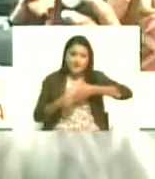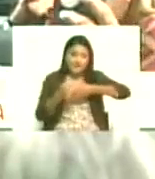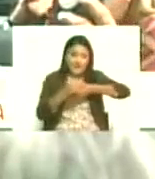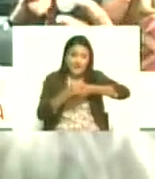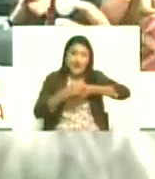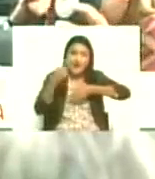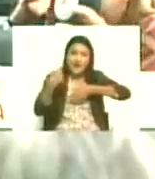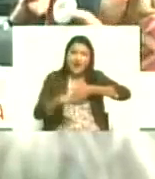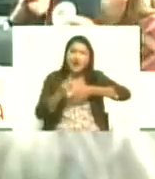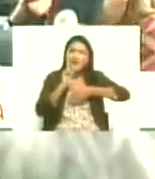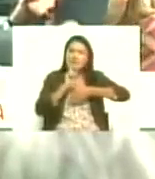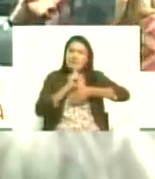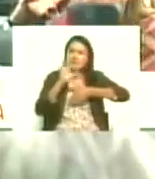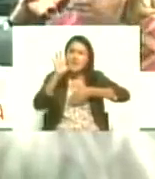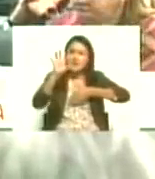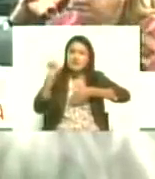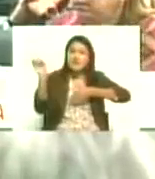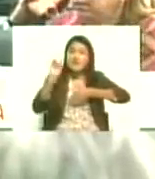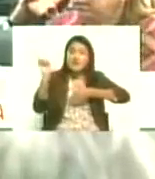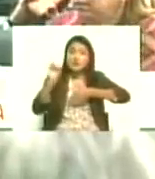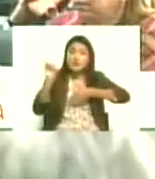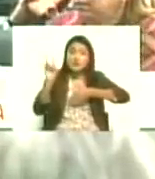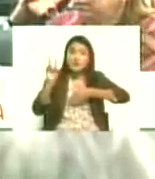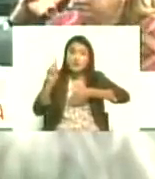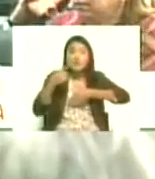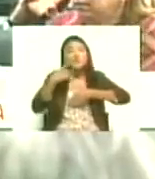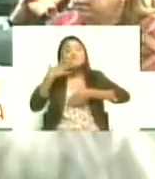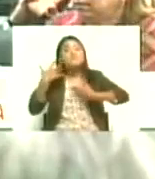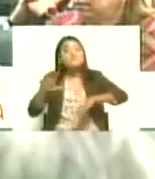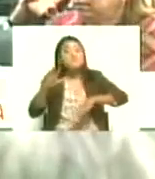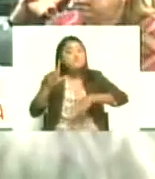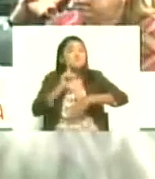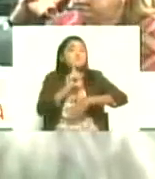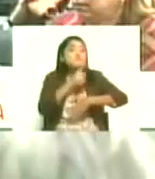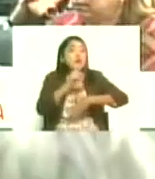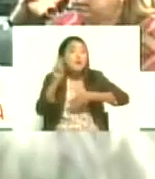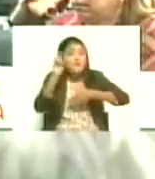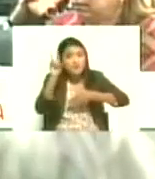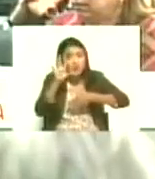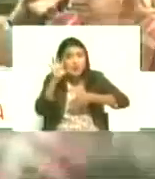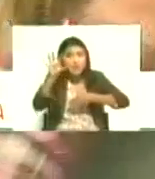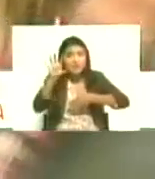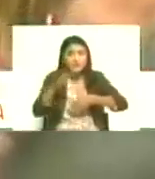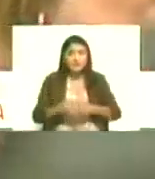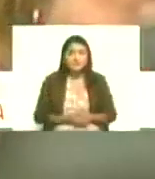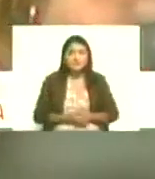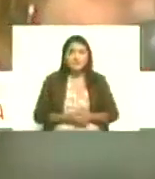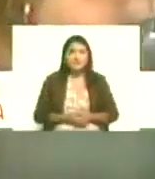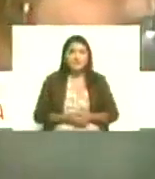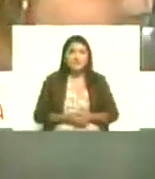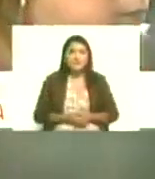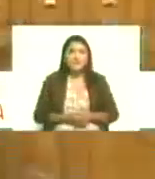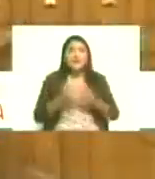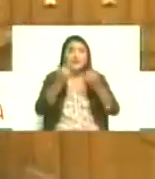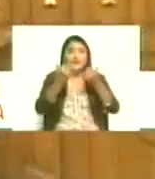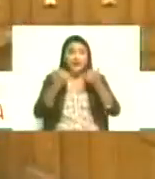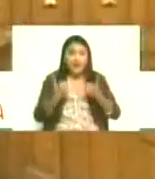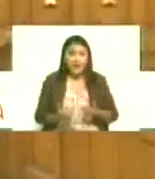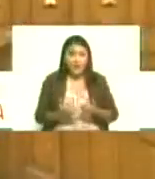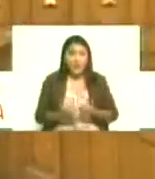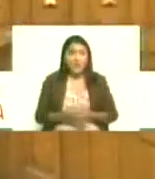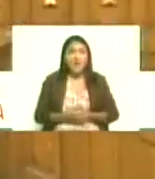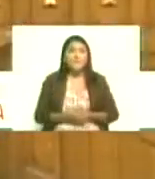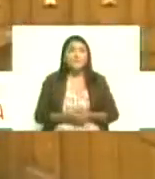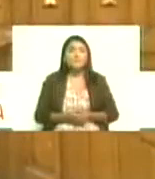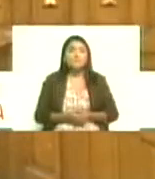país, Venezuela, un llamado país, Venezuela, que actualmente se debate en